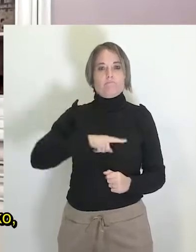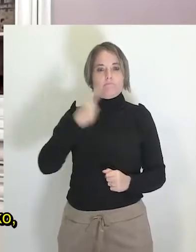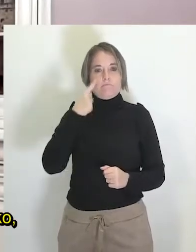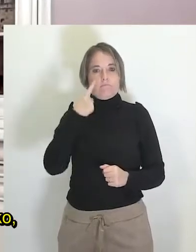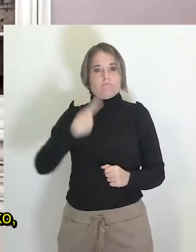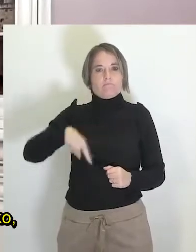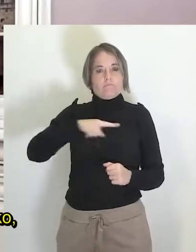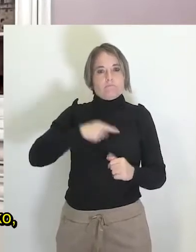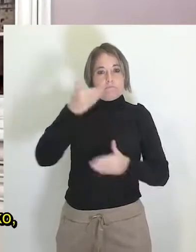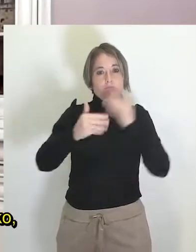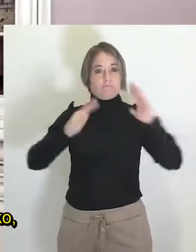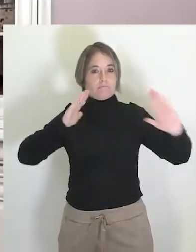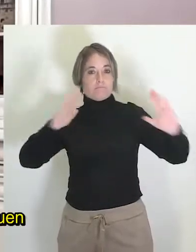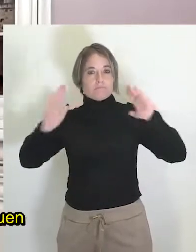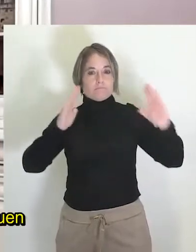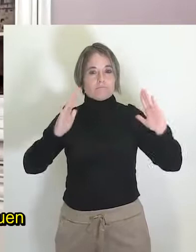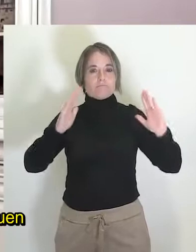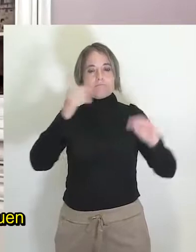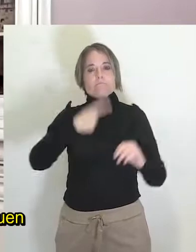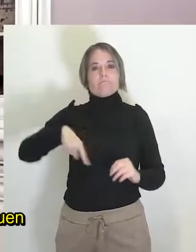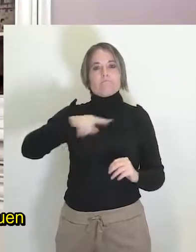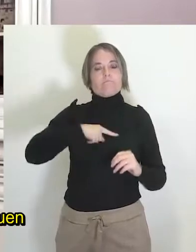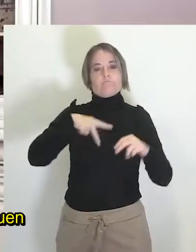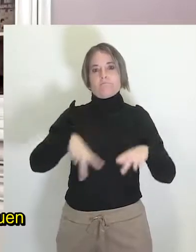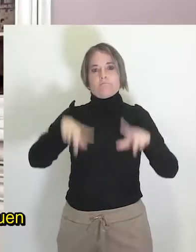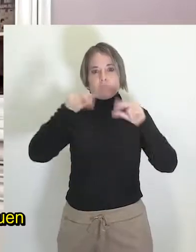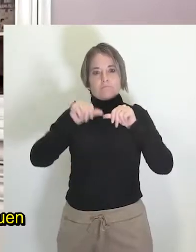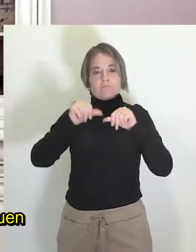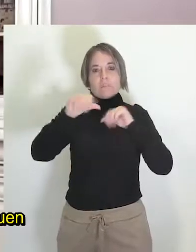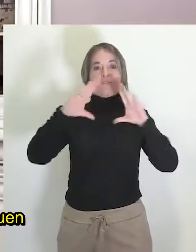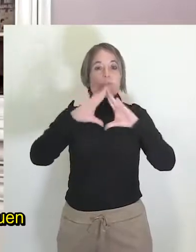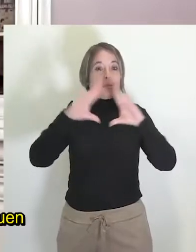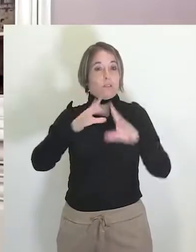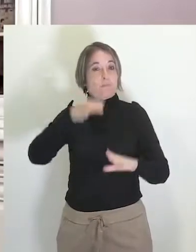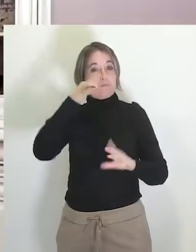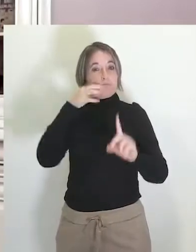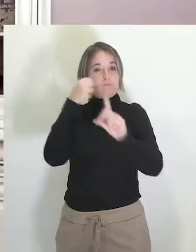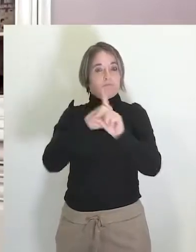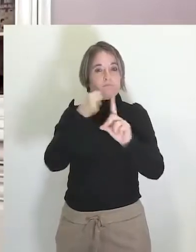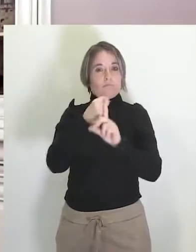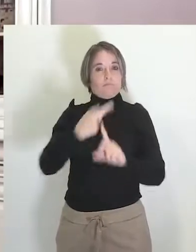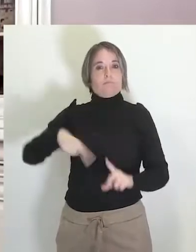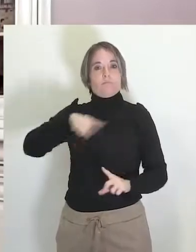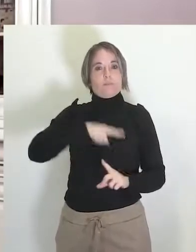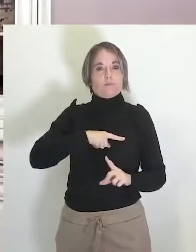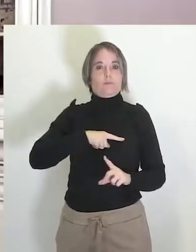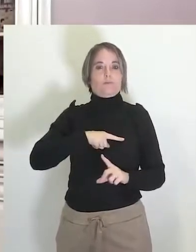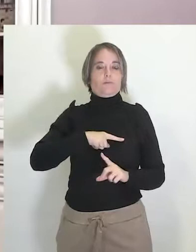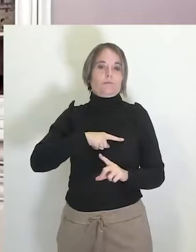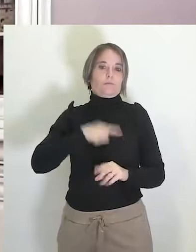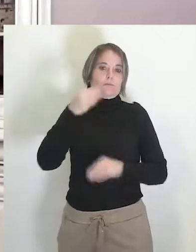genuen imaginatuko garaiotan harrotasunez oihukatzen genuen sandinismo hitzak, horrenbeste min